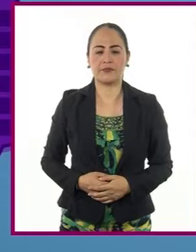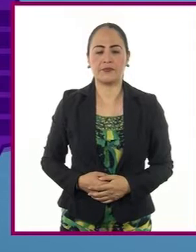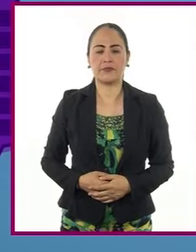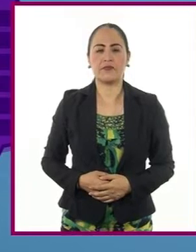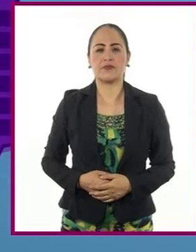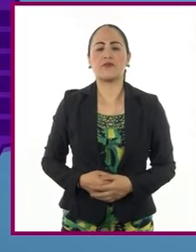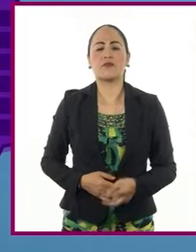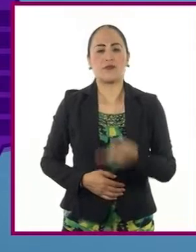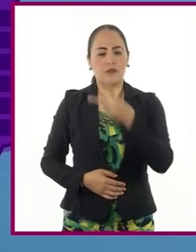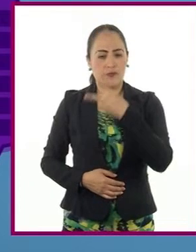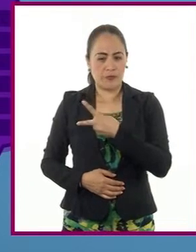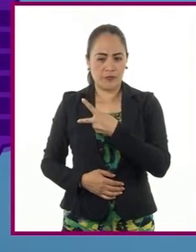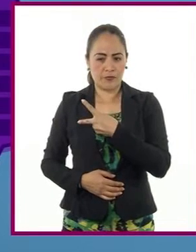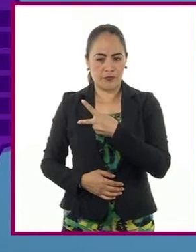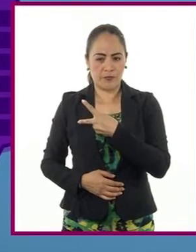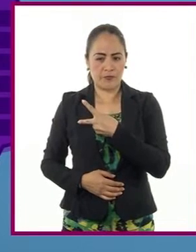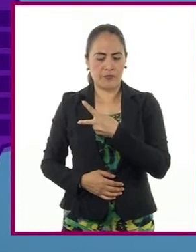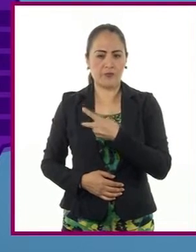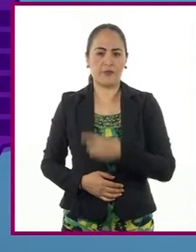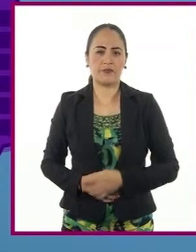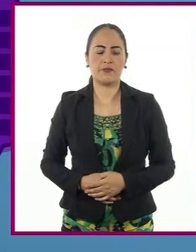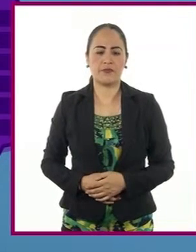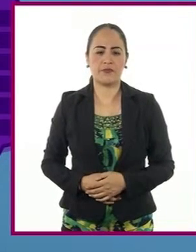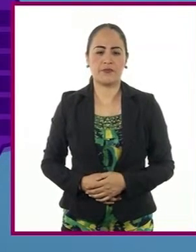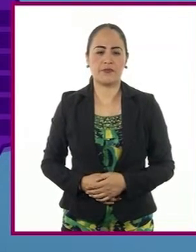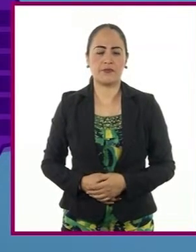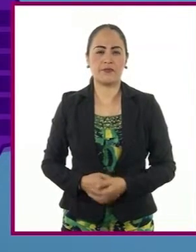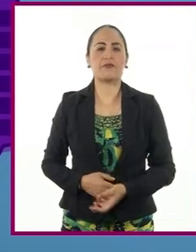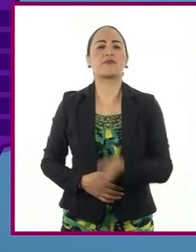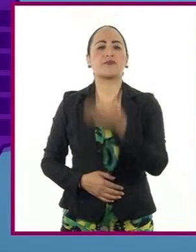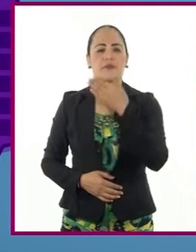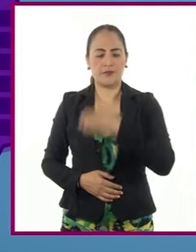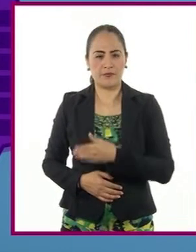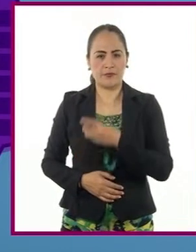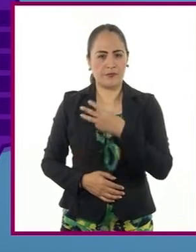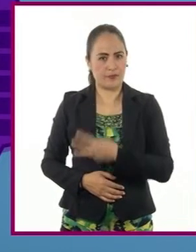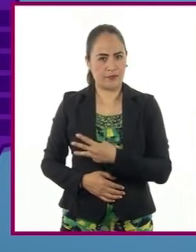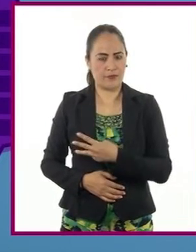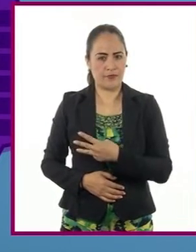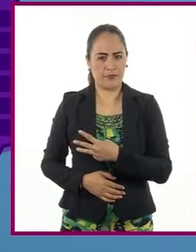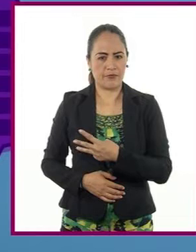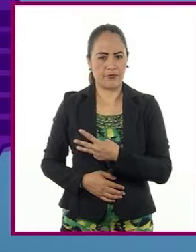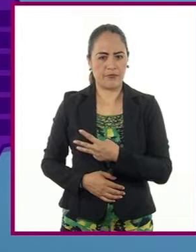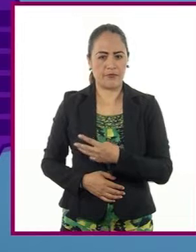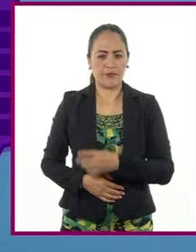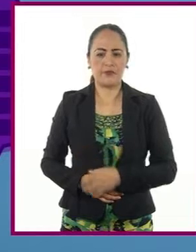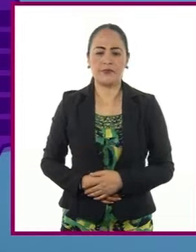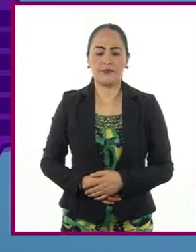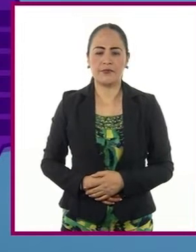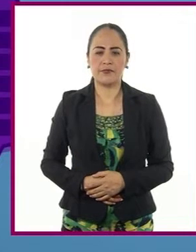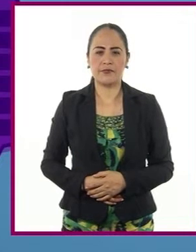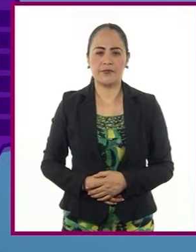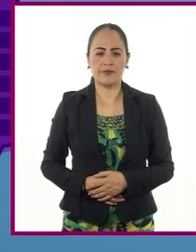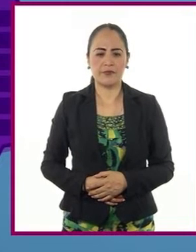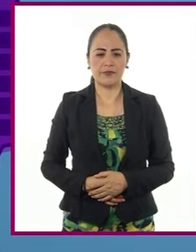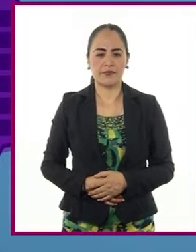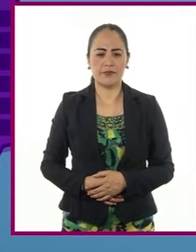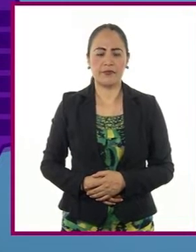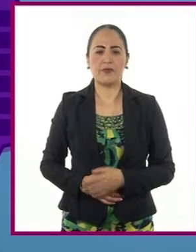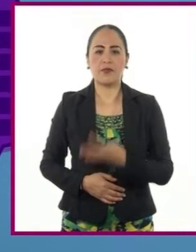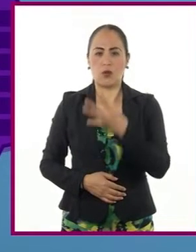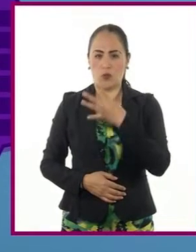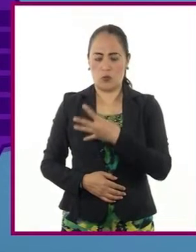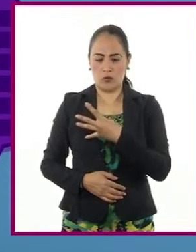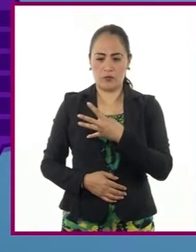¿Por qué se instauró la encomienda en Nueva España? ¿Quiénes participaban y qué función desempeñaban en la encomienda?